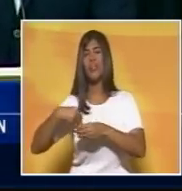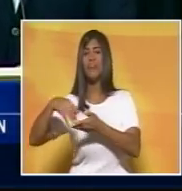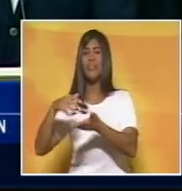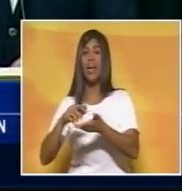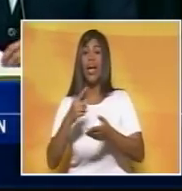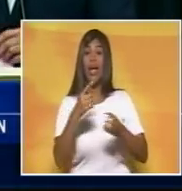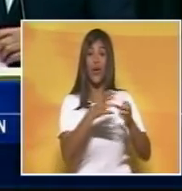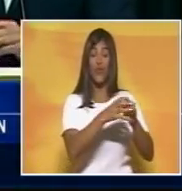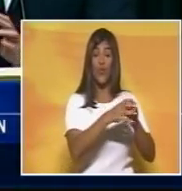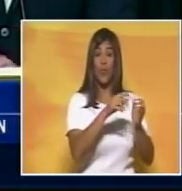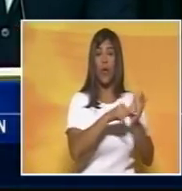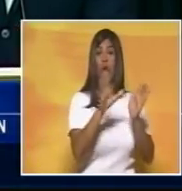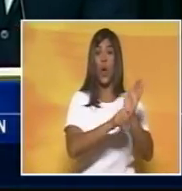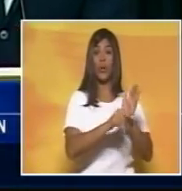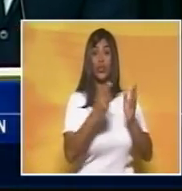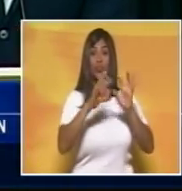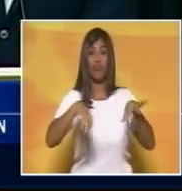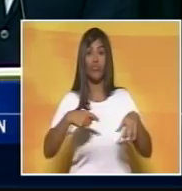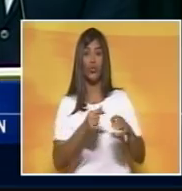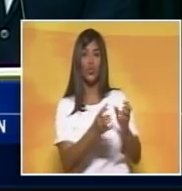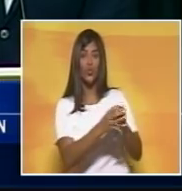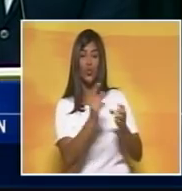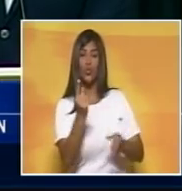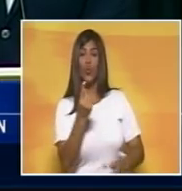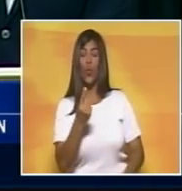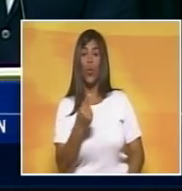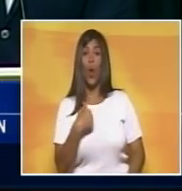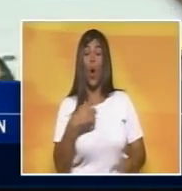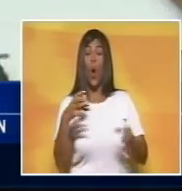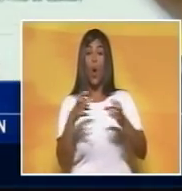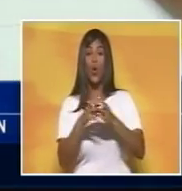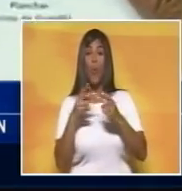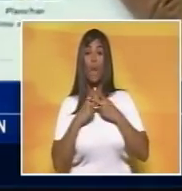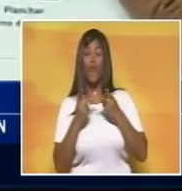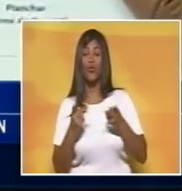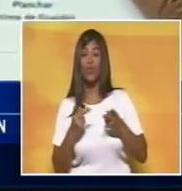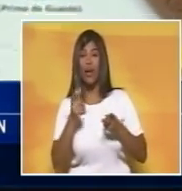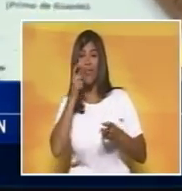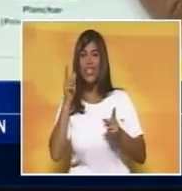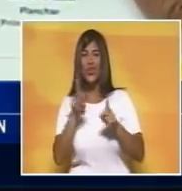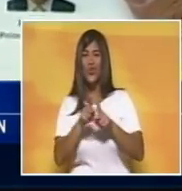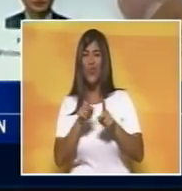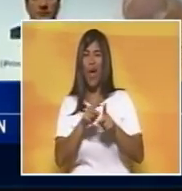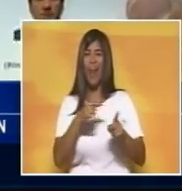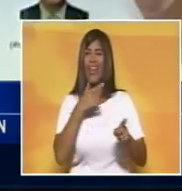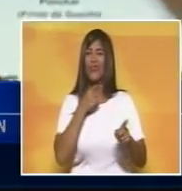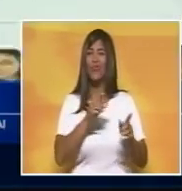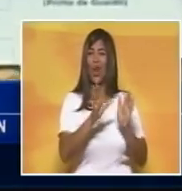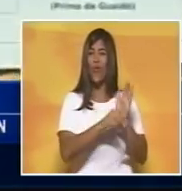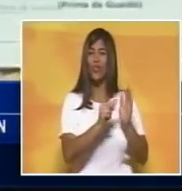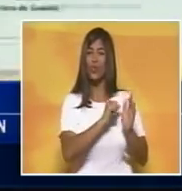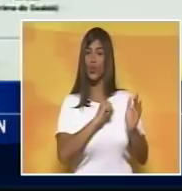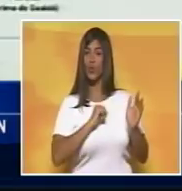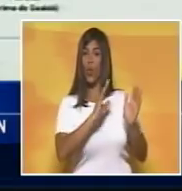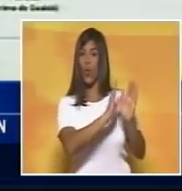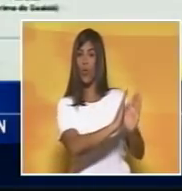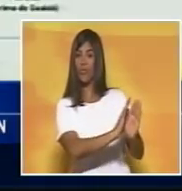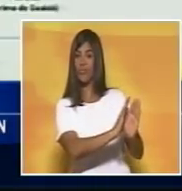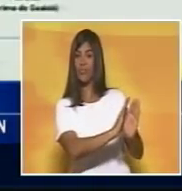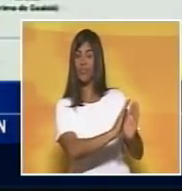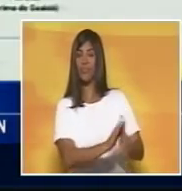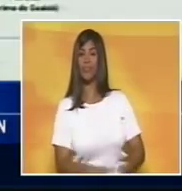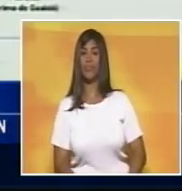solos. El Grupo Voluntad Popular se está comportando más como los copellanos que como los adecos. Roban ellos